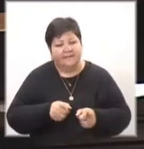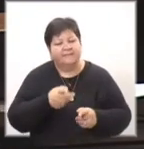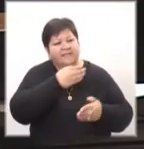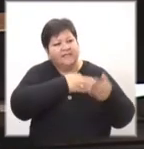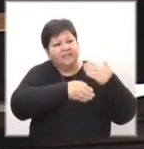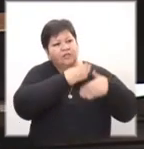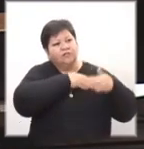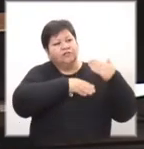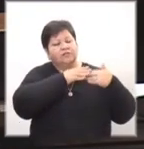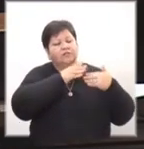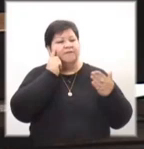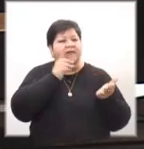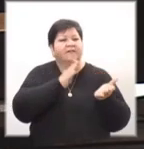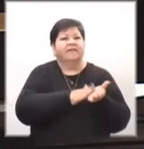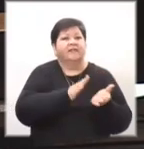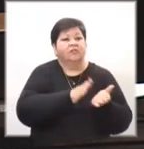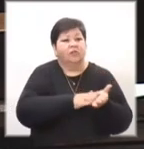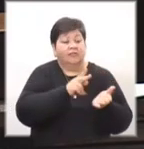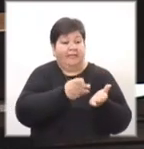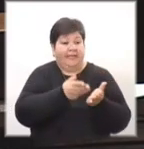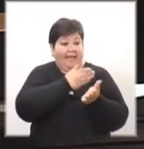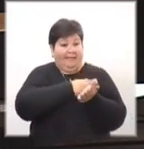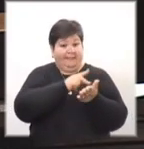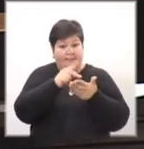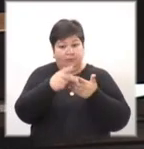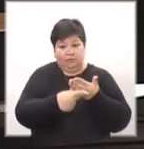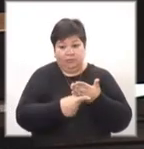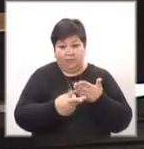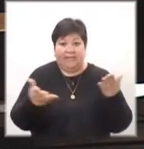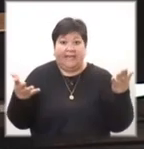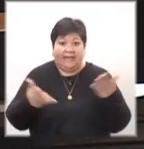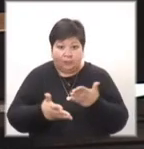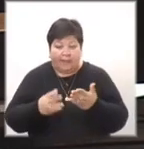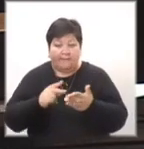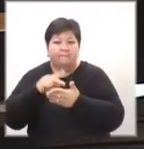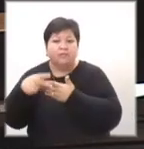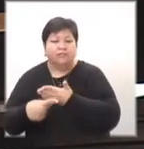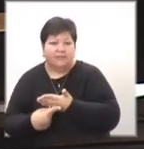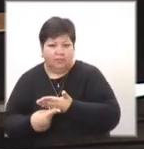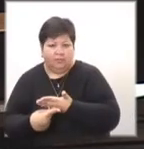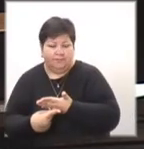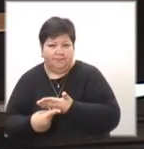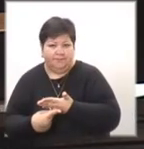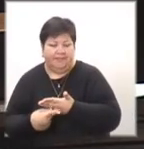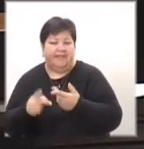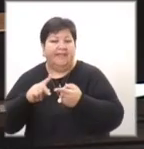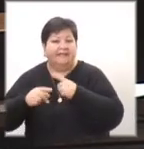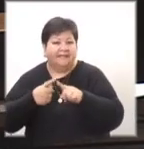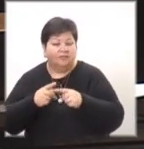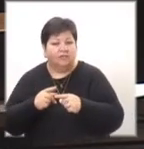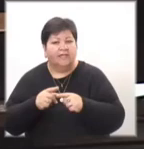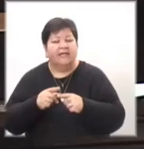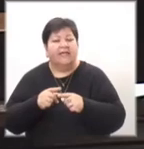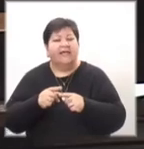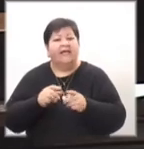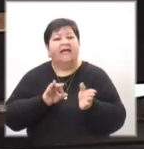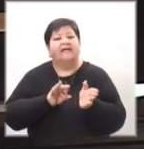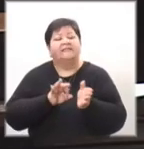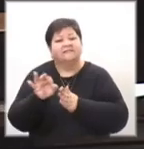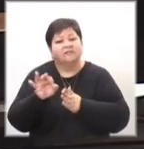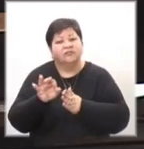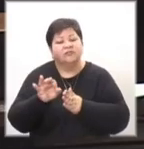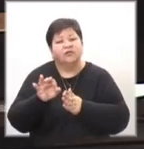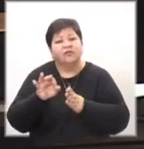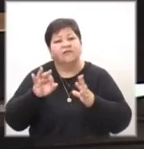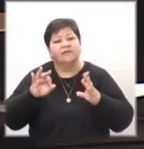presentación del anteproyecto y el que estamos sometiendo a votación en lo referente al servicio de retiros y